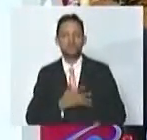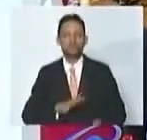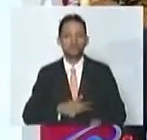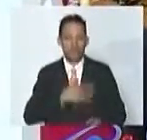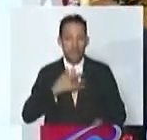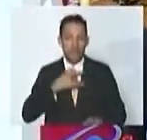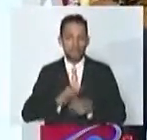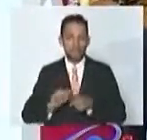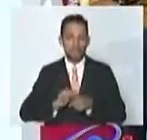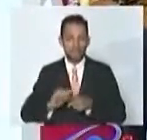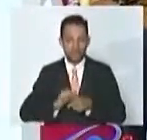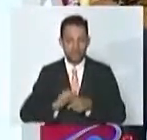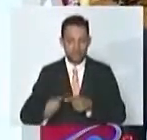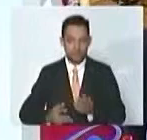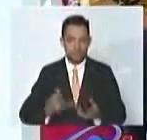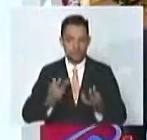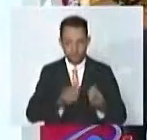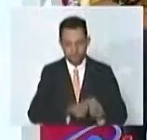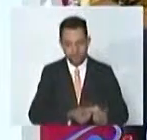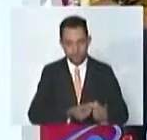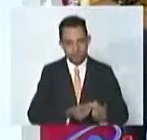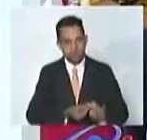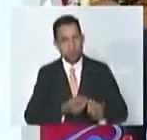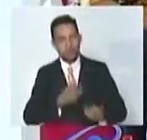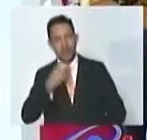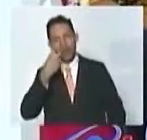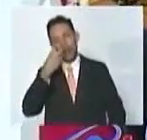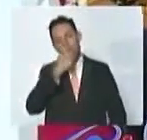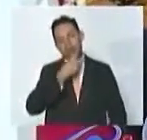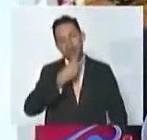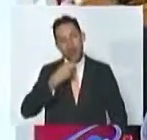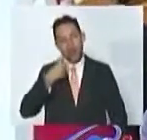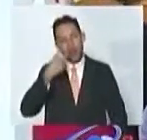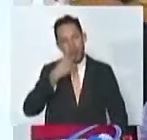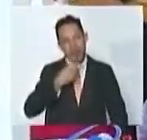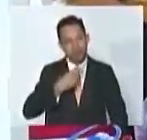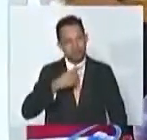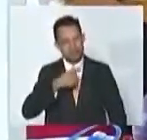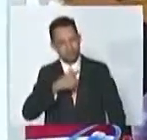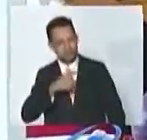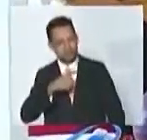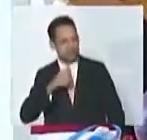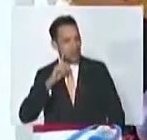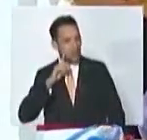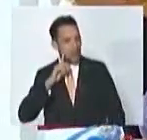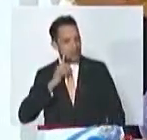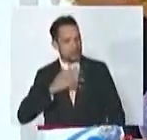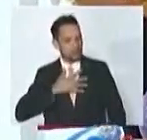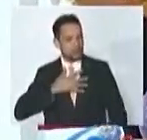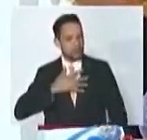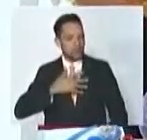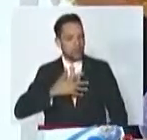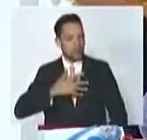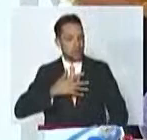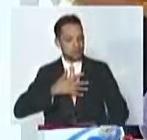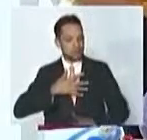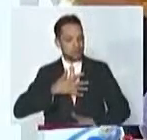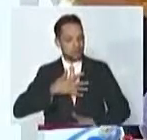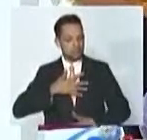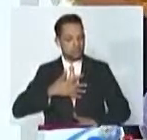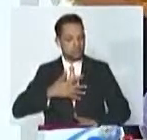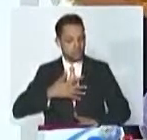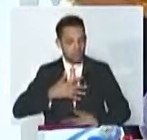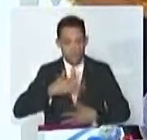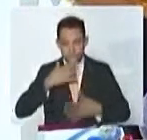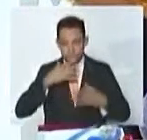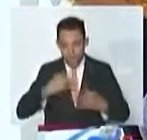un intérprete, un cantante, y dice, está cantando mal, no sabe respirar. Y es la